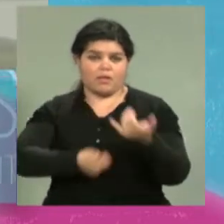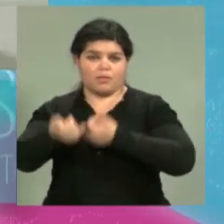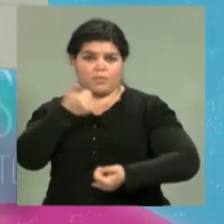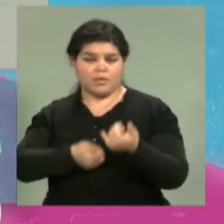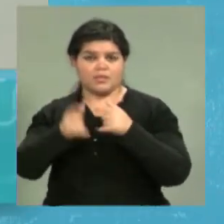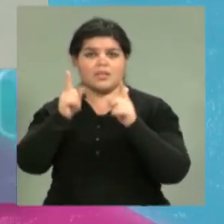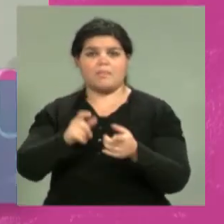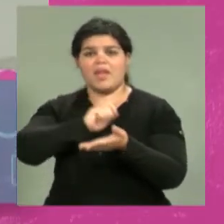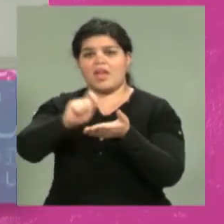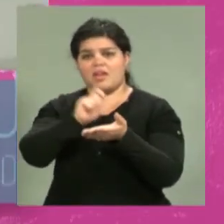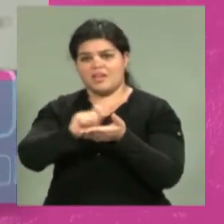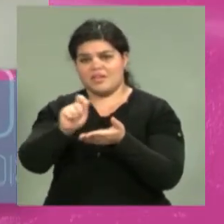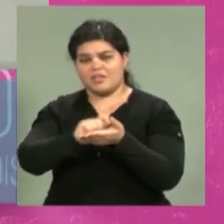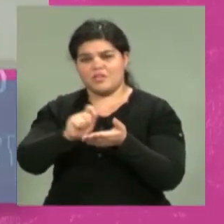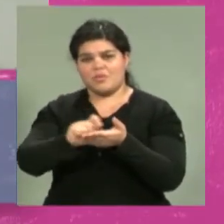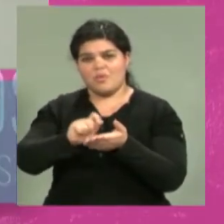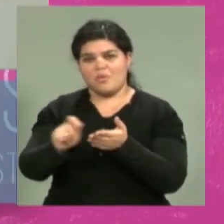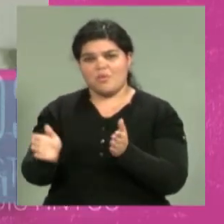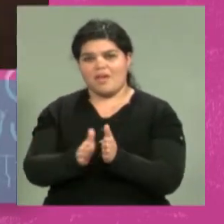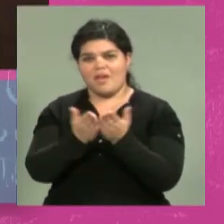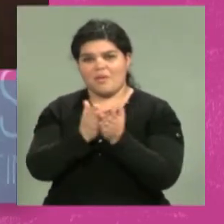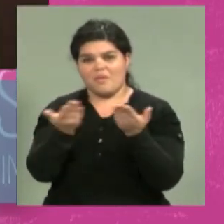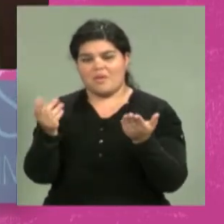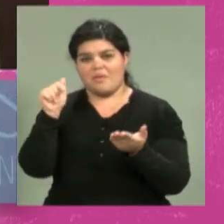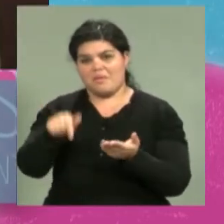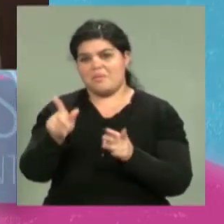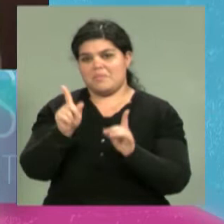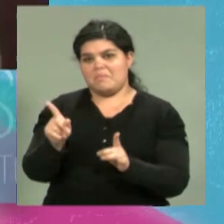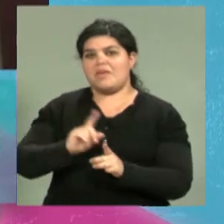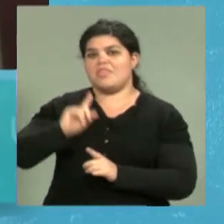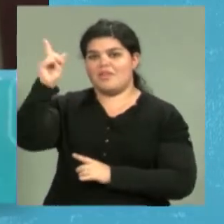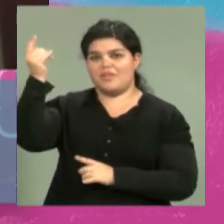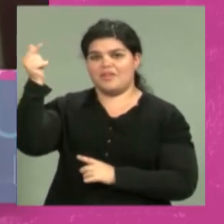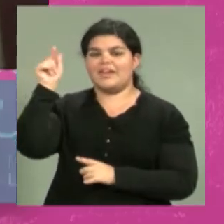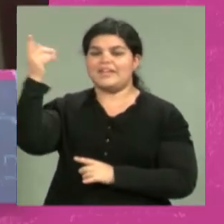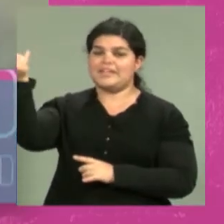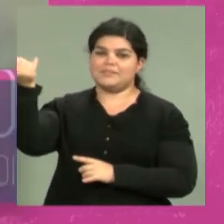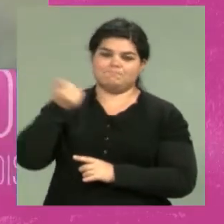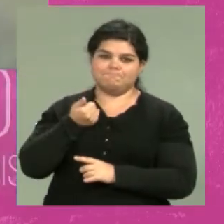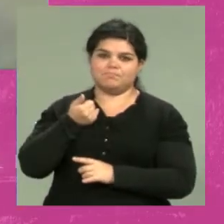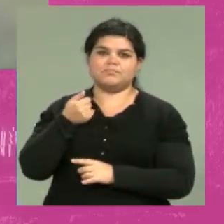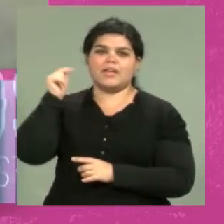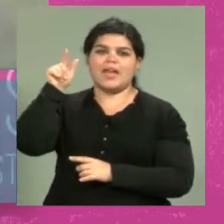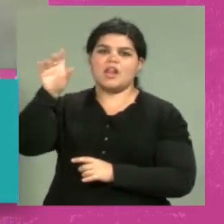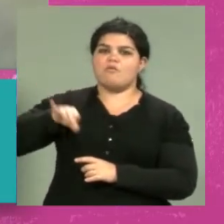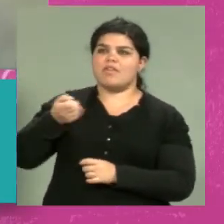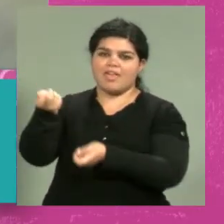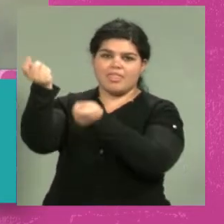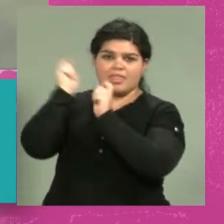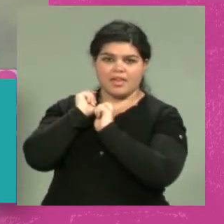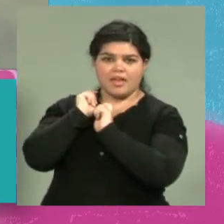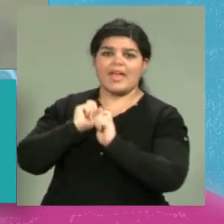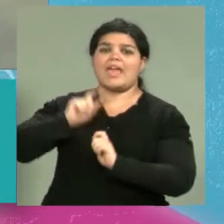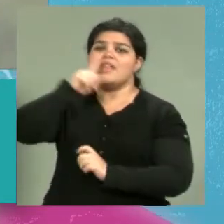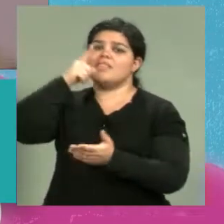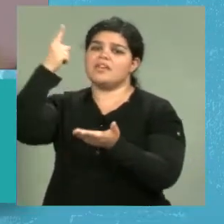las escrituras sagradas, que es Dios quien nos trae esta vida y es Él quien